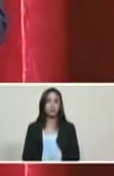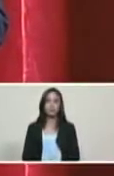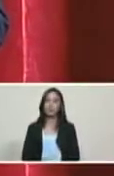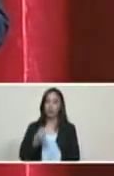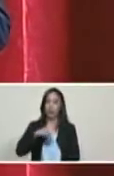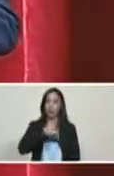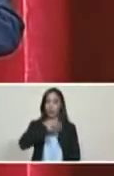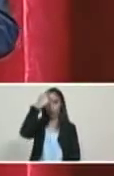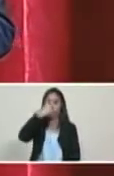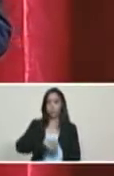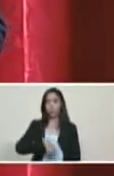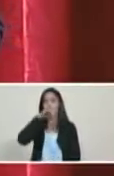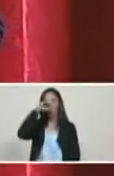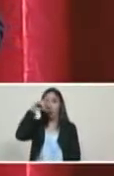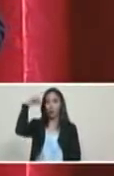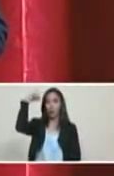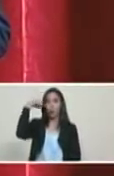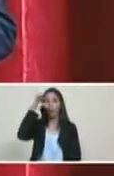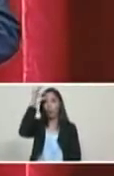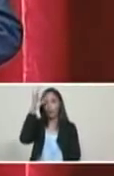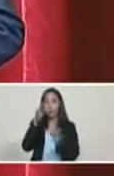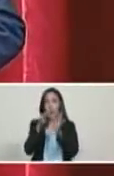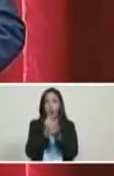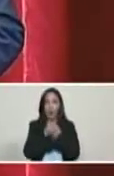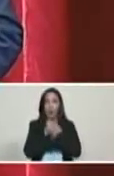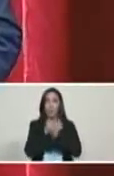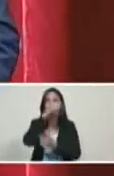nosotros que creemos en Dios,